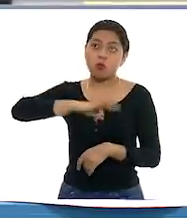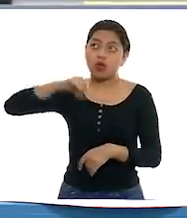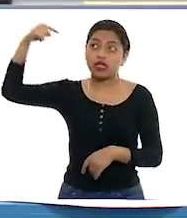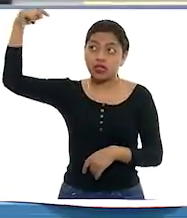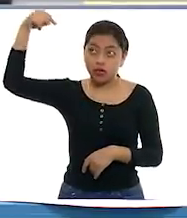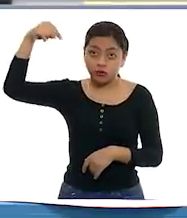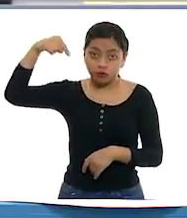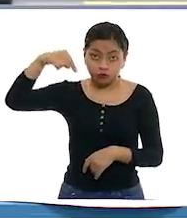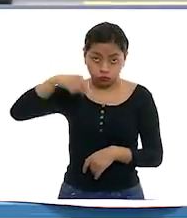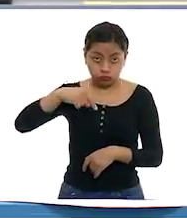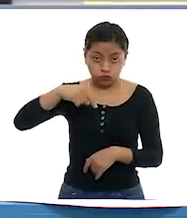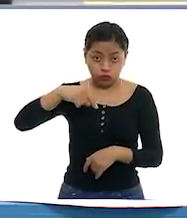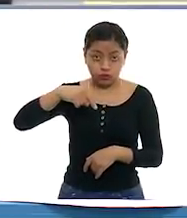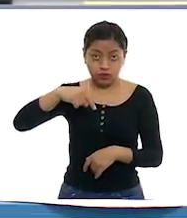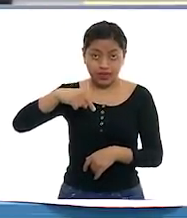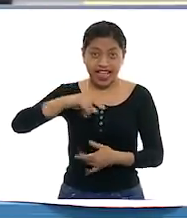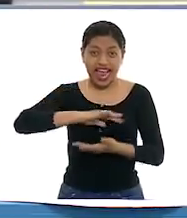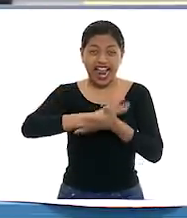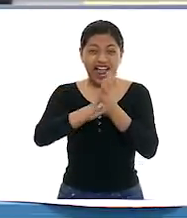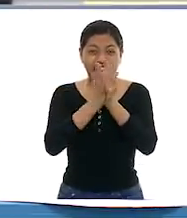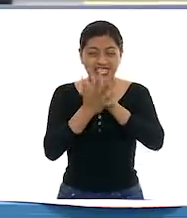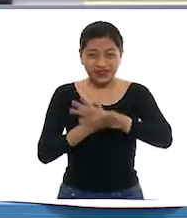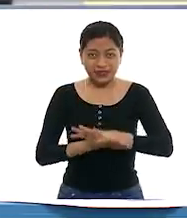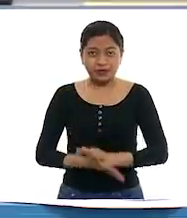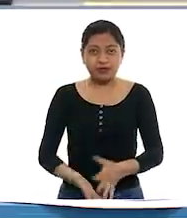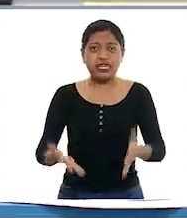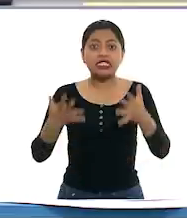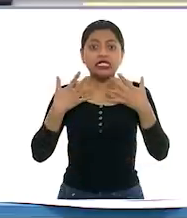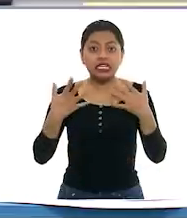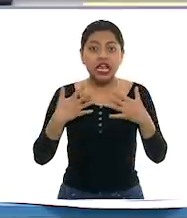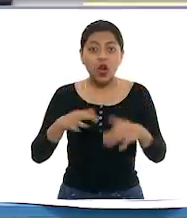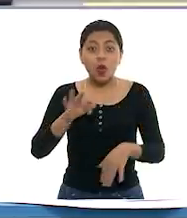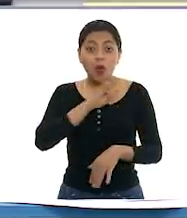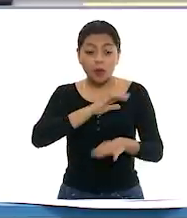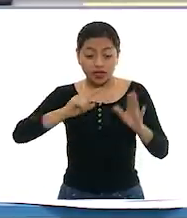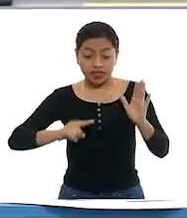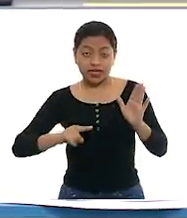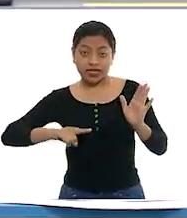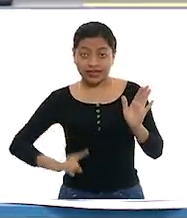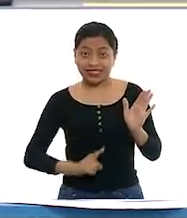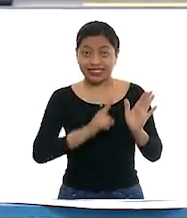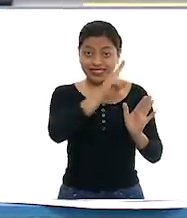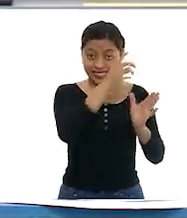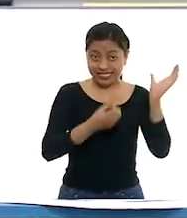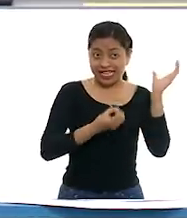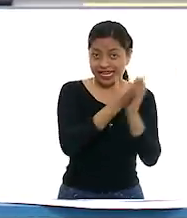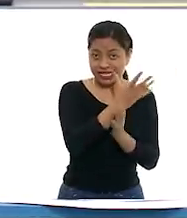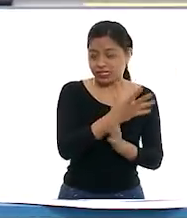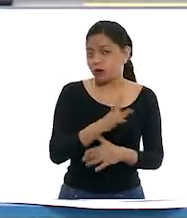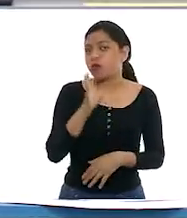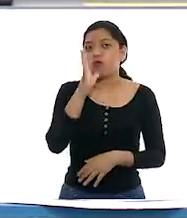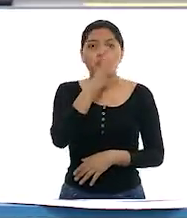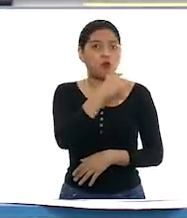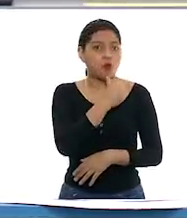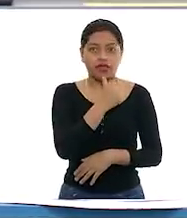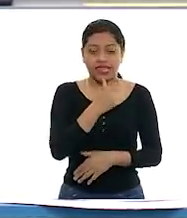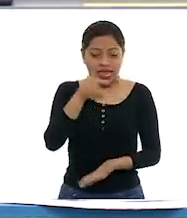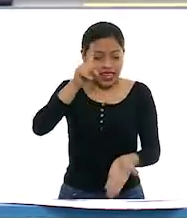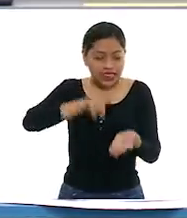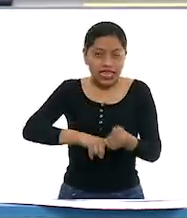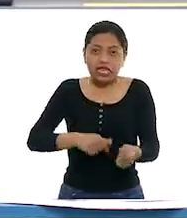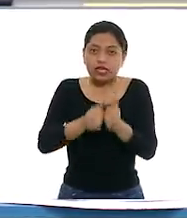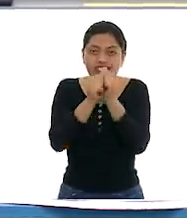al transformarse en calor, ya no puede salir. ¡Ja! Y por eso adentro